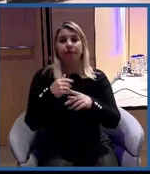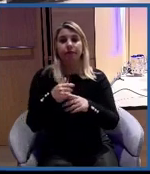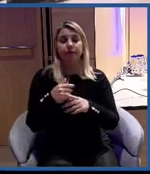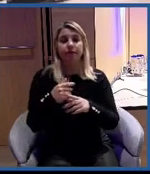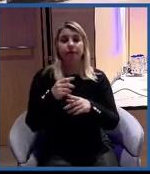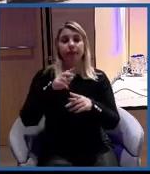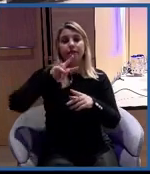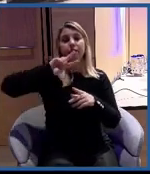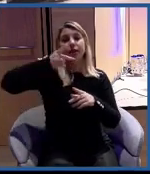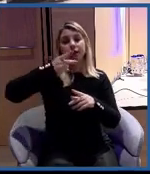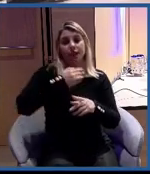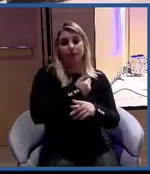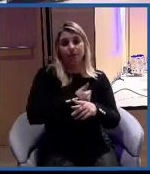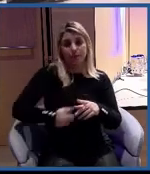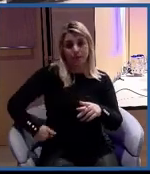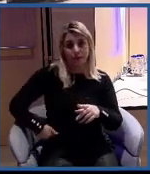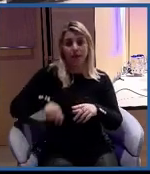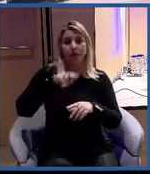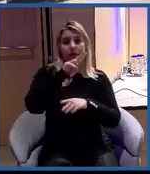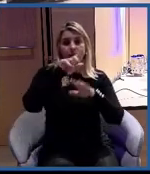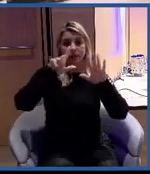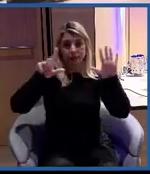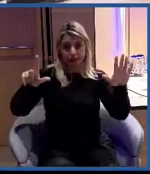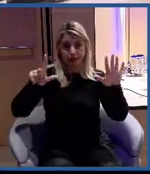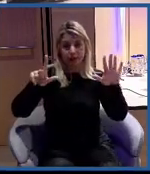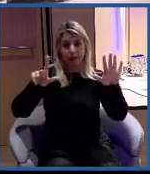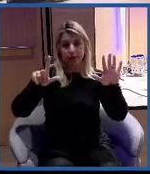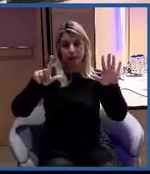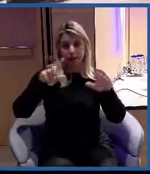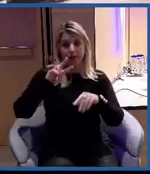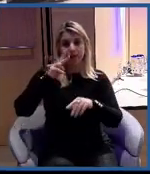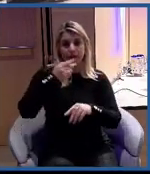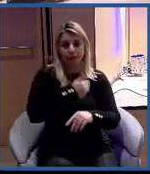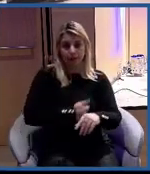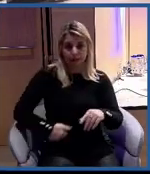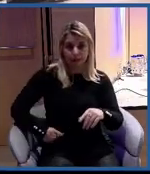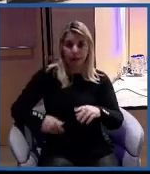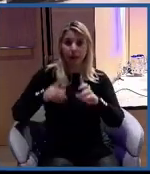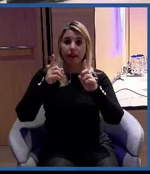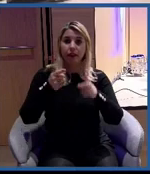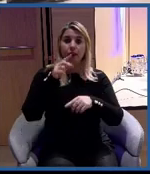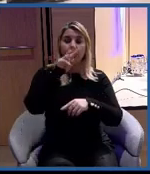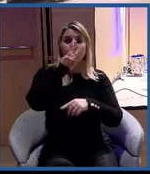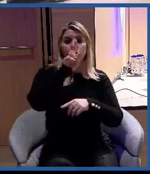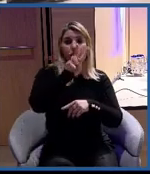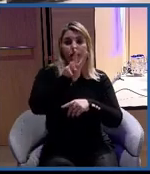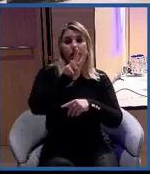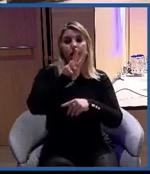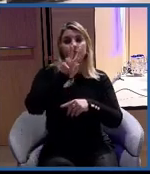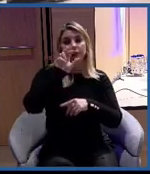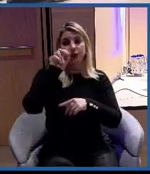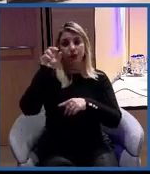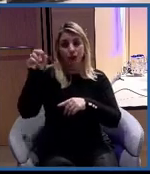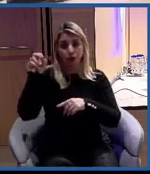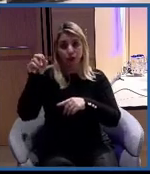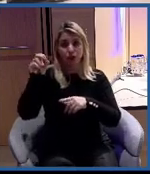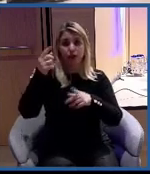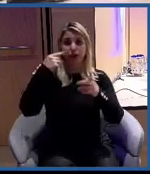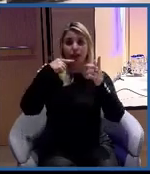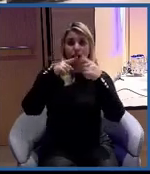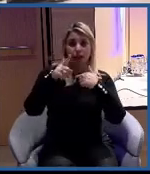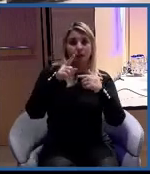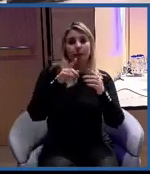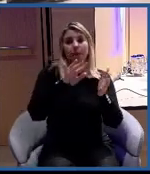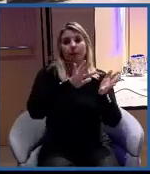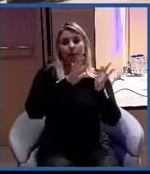a Vice Por ende también teníamos 27 propuestas había 200 candidatos a senadores